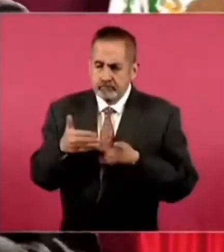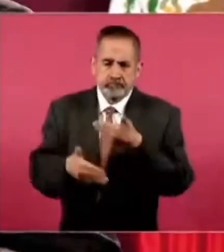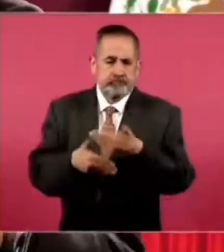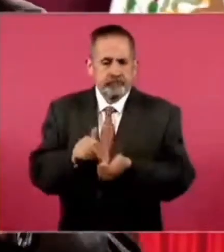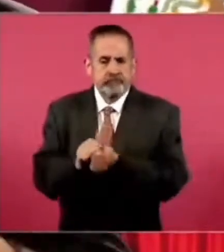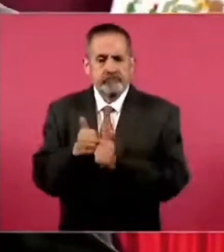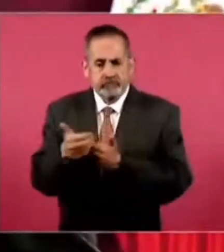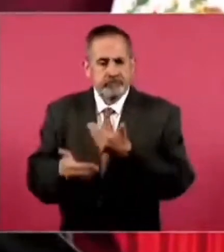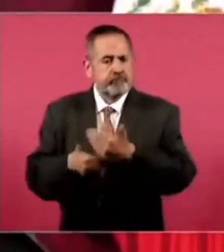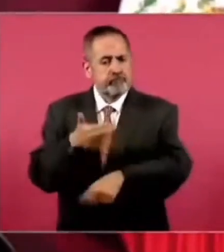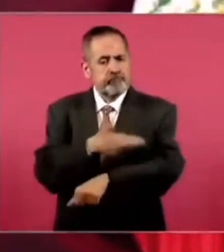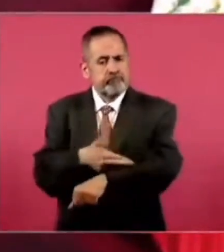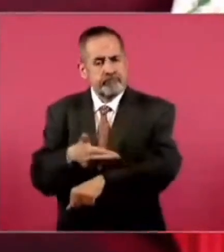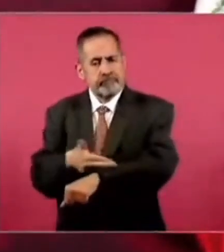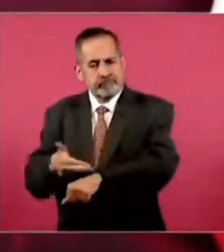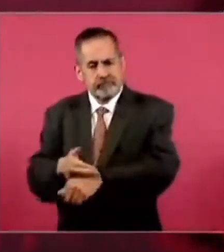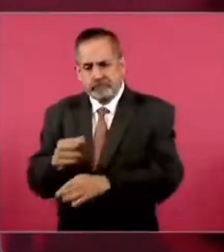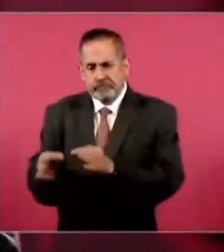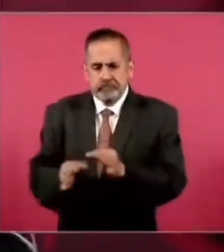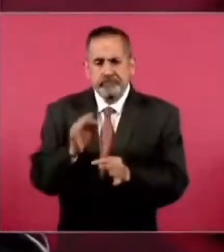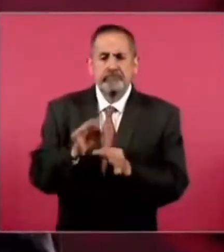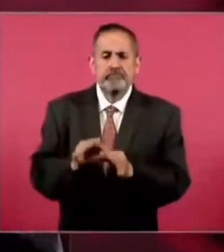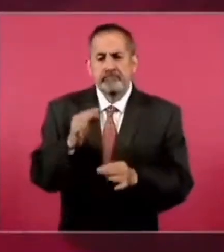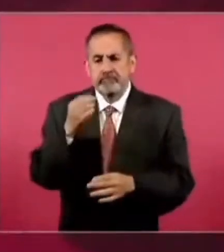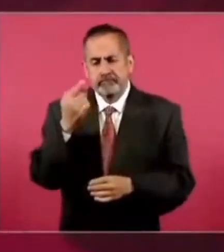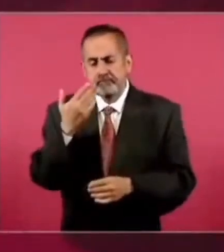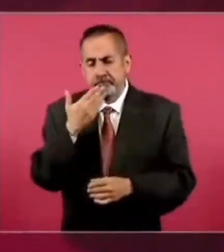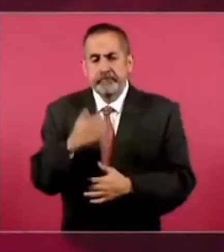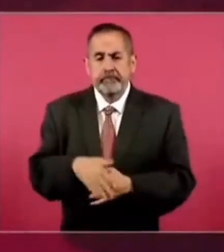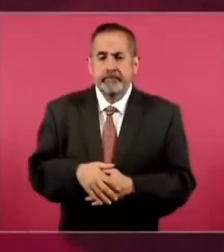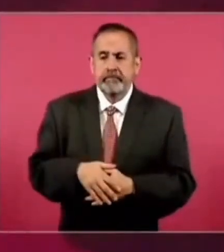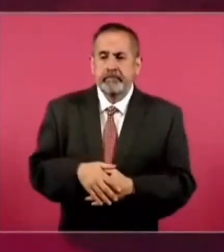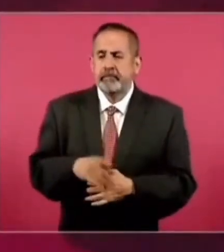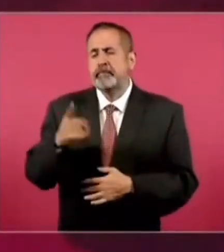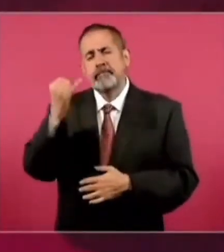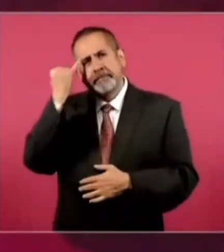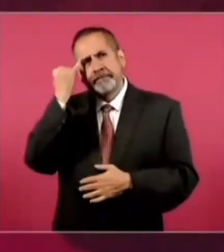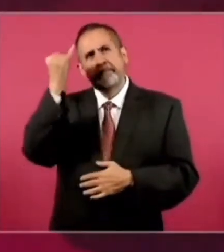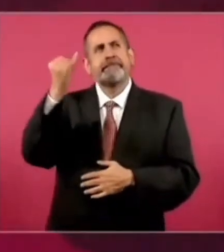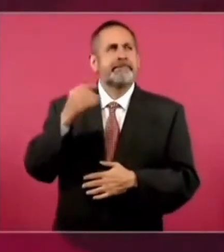avanzando para que no sea nada más un principio